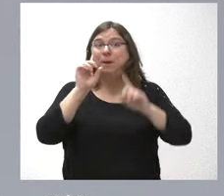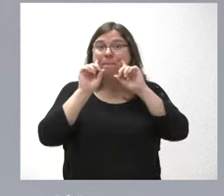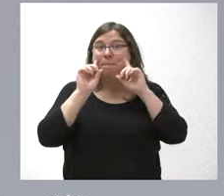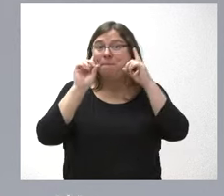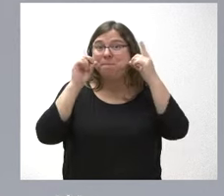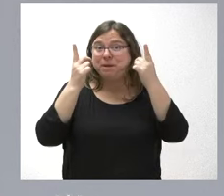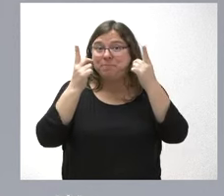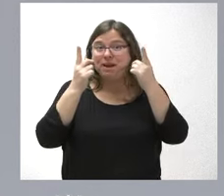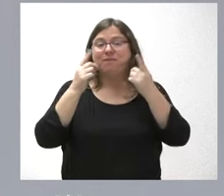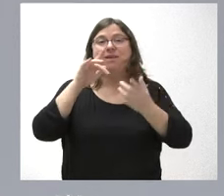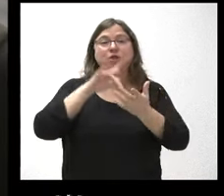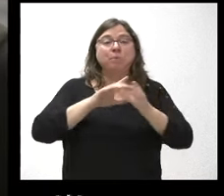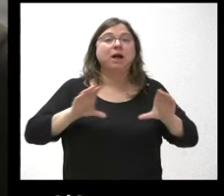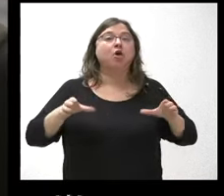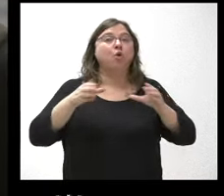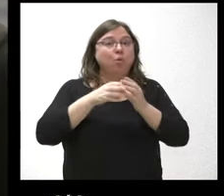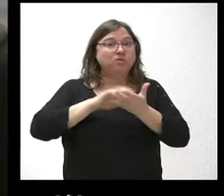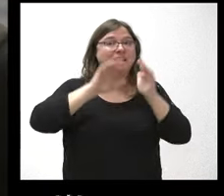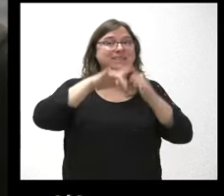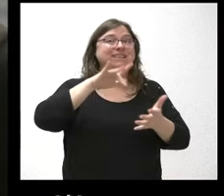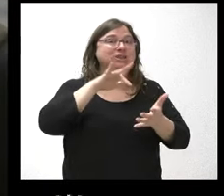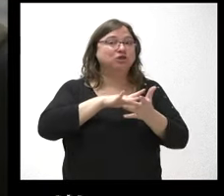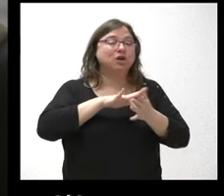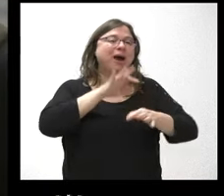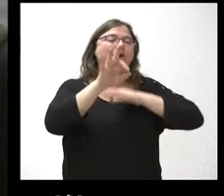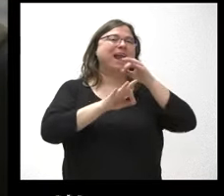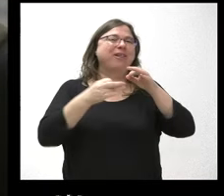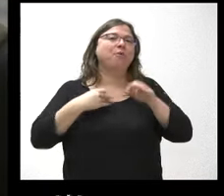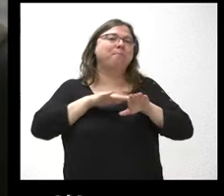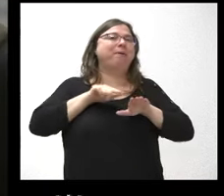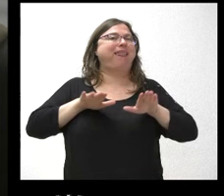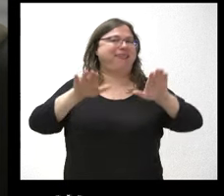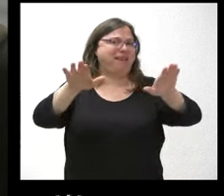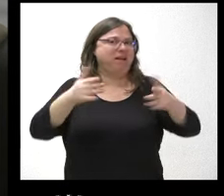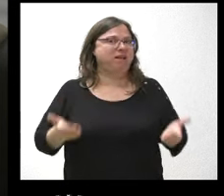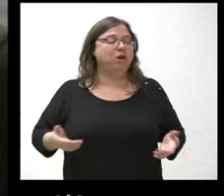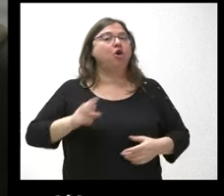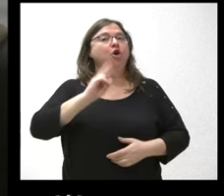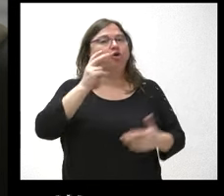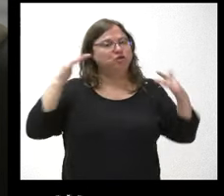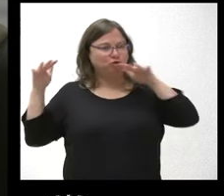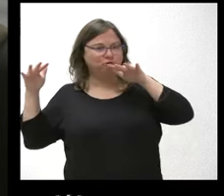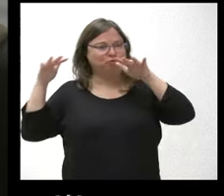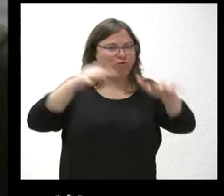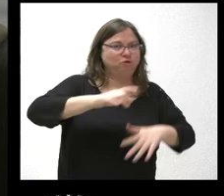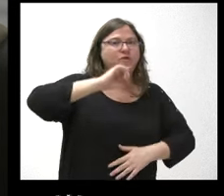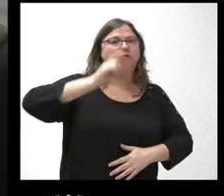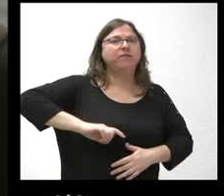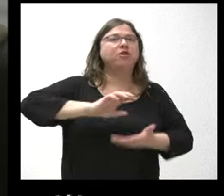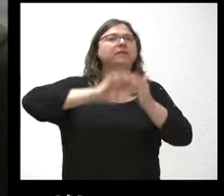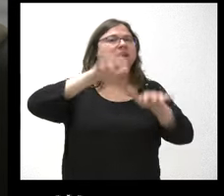que la Junta hace una organización paralela, ¿no? Otros años todo se centralizaba en la Fundación Castilla y